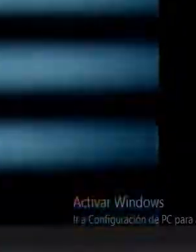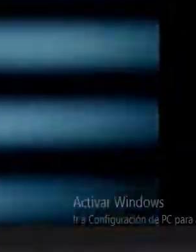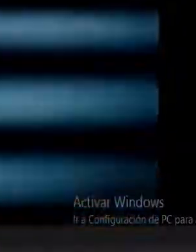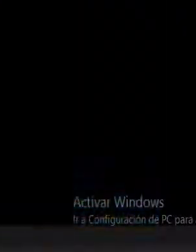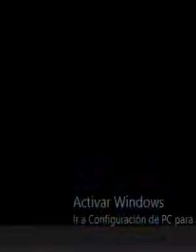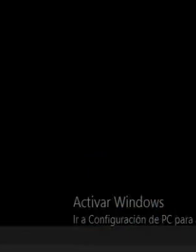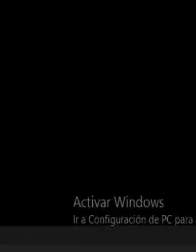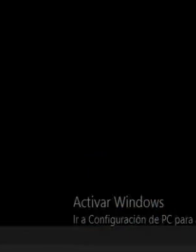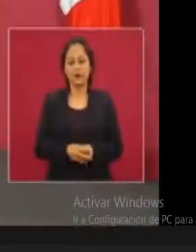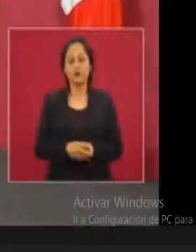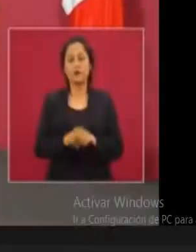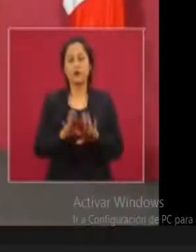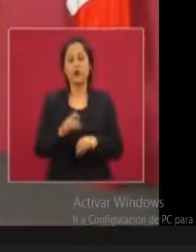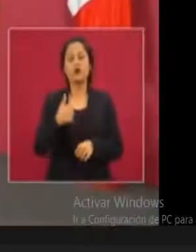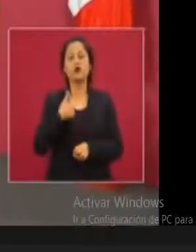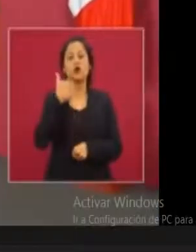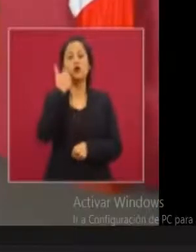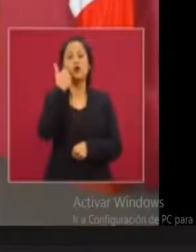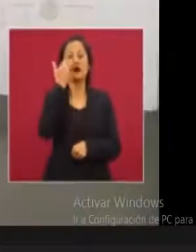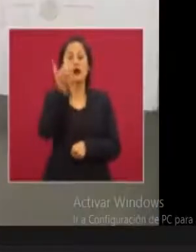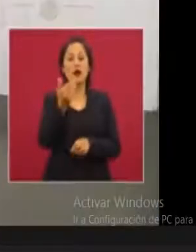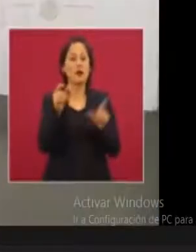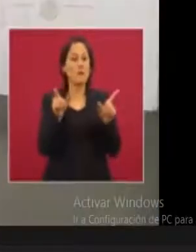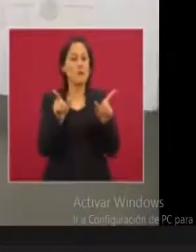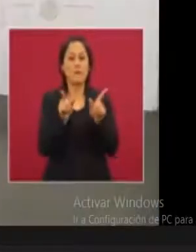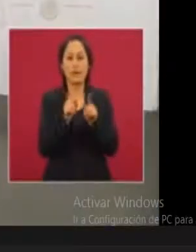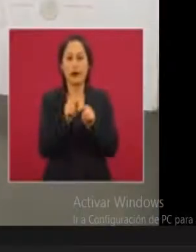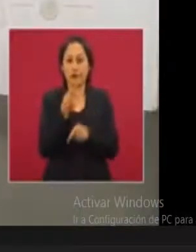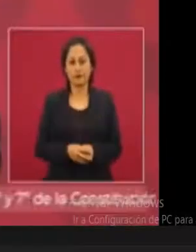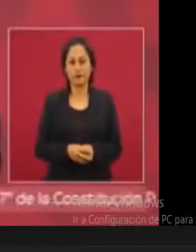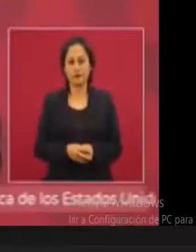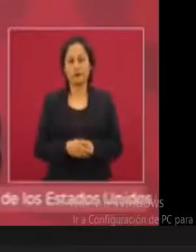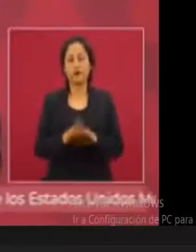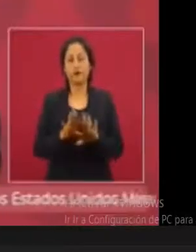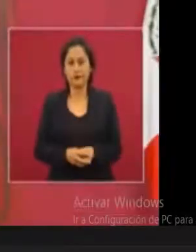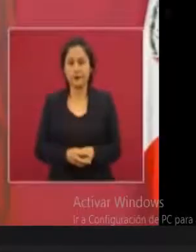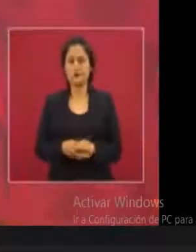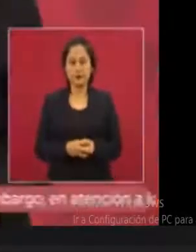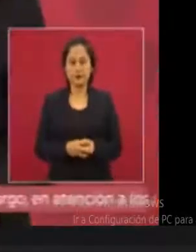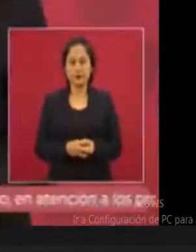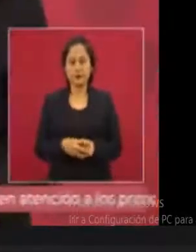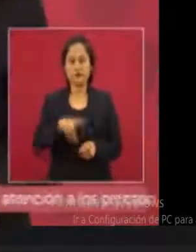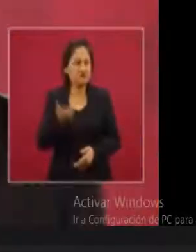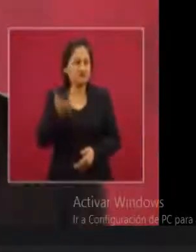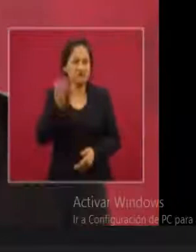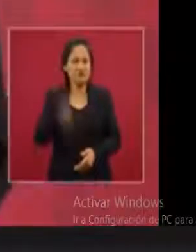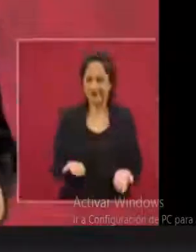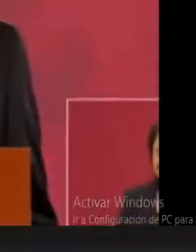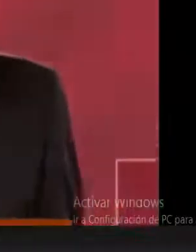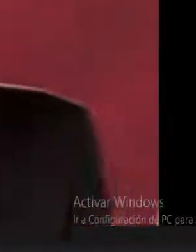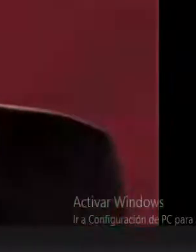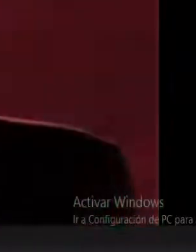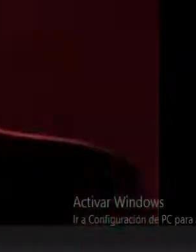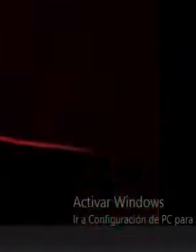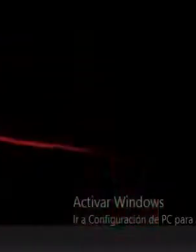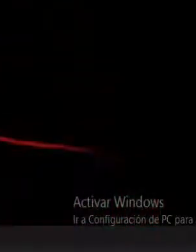A eso sorprende, no soy. Bueno, vamos a empezar con las pinches preguntas. Nada más, no me pregunten